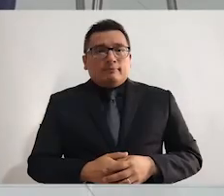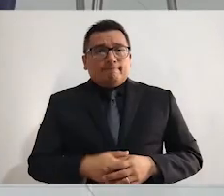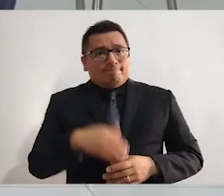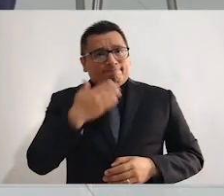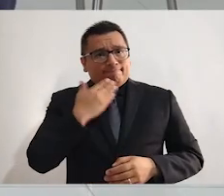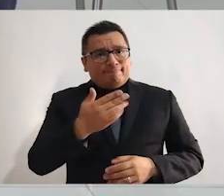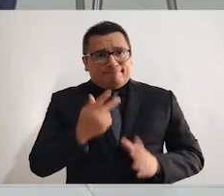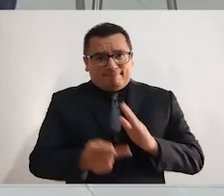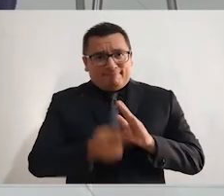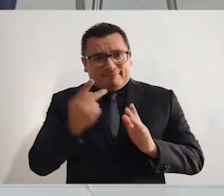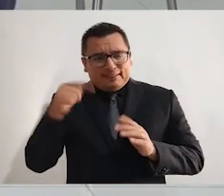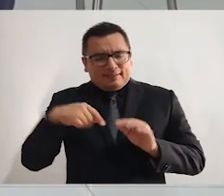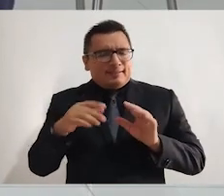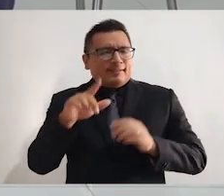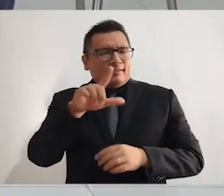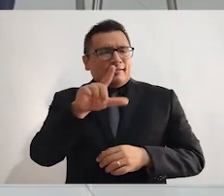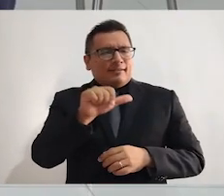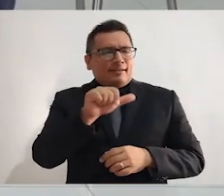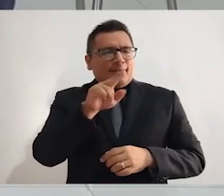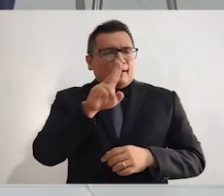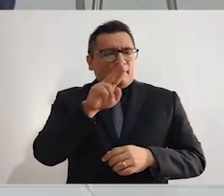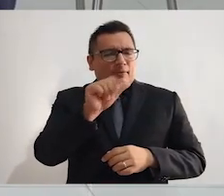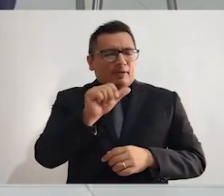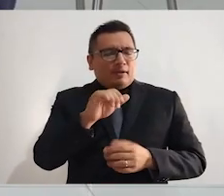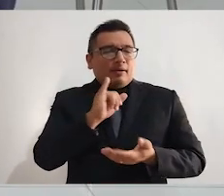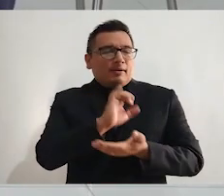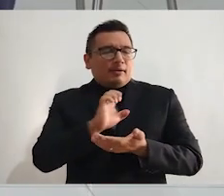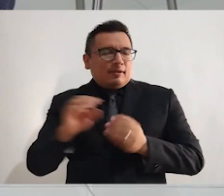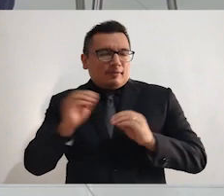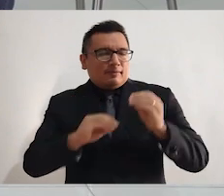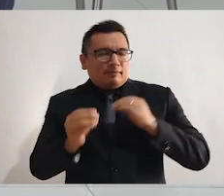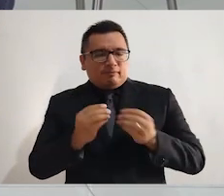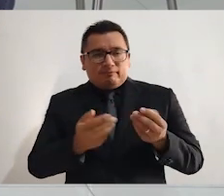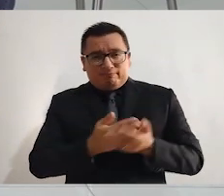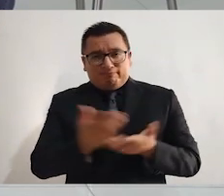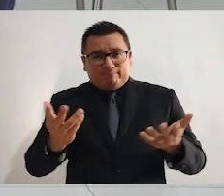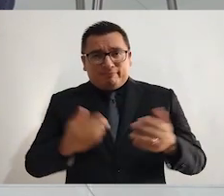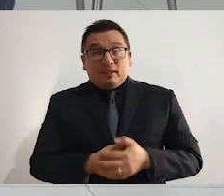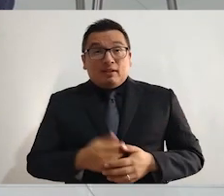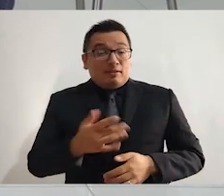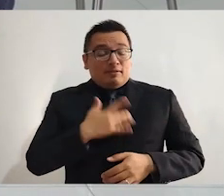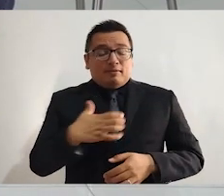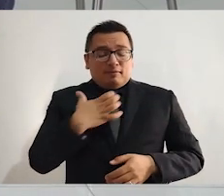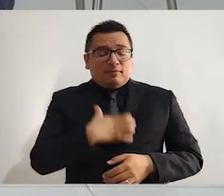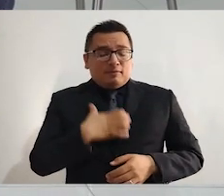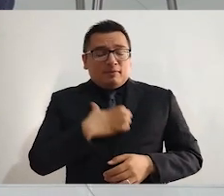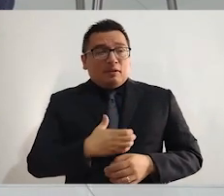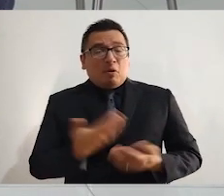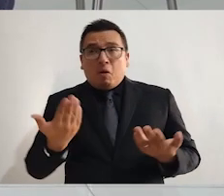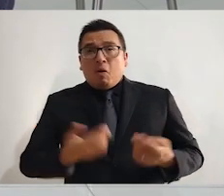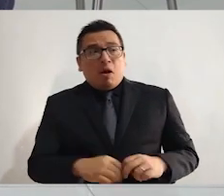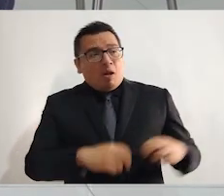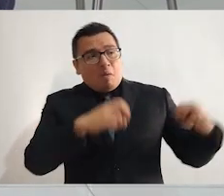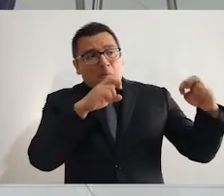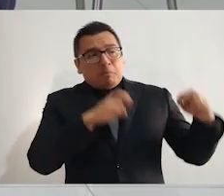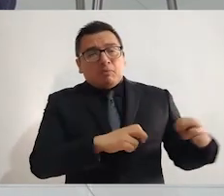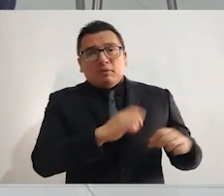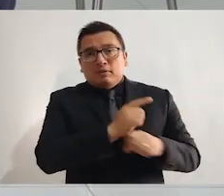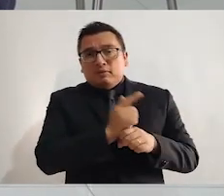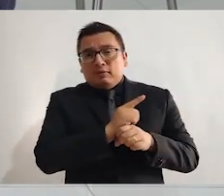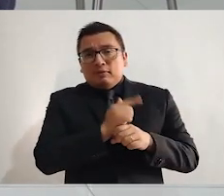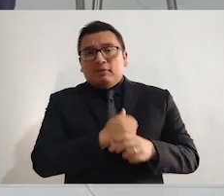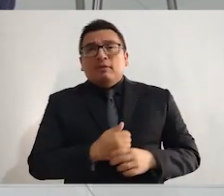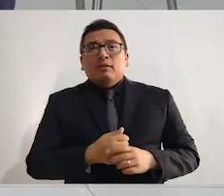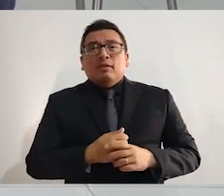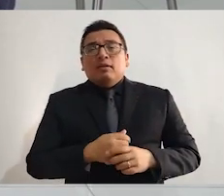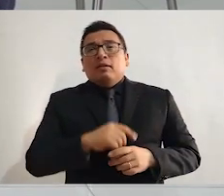Ya regresamos y estamos en su programa de La Urna, programa de radio y televisión del Instituto Electoral de Coahuila, y me da mucho gusto y le doy la bienvenida a la